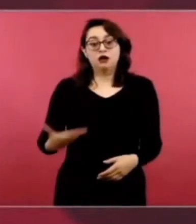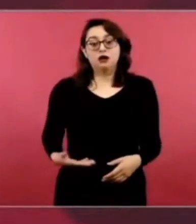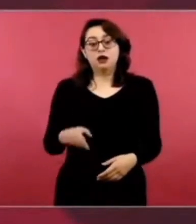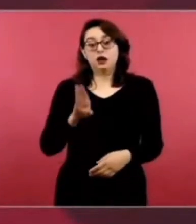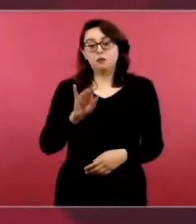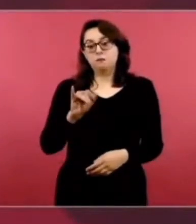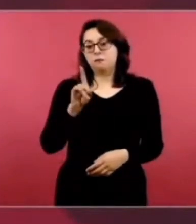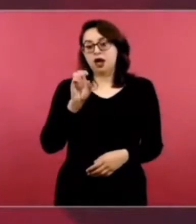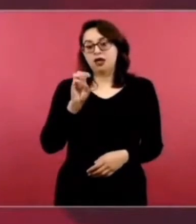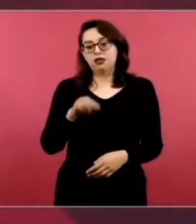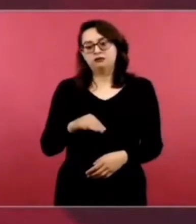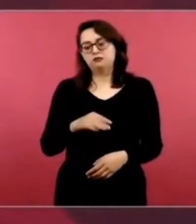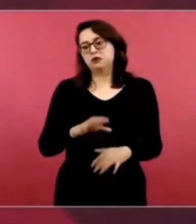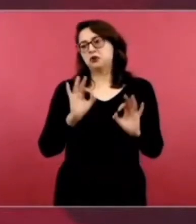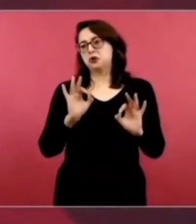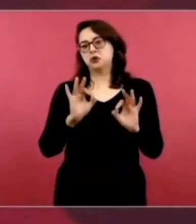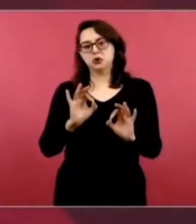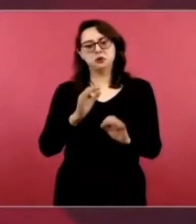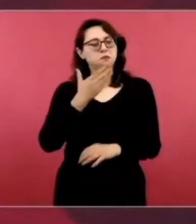también.